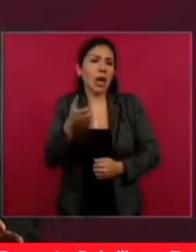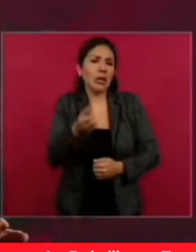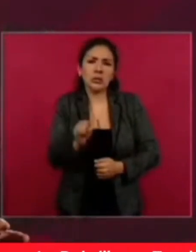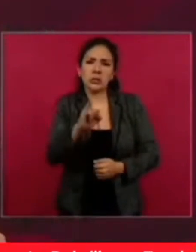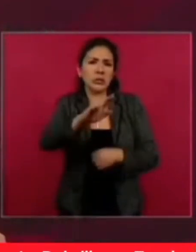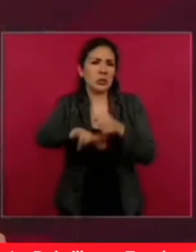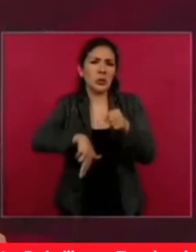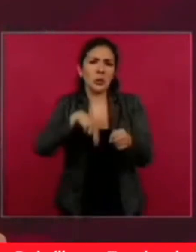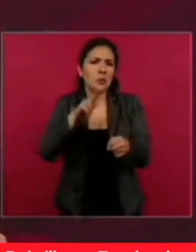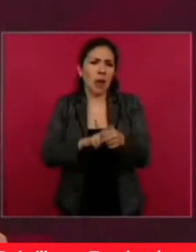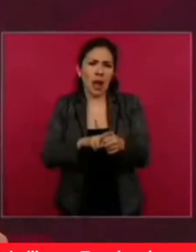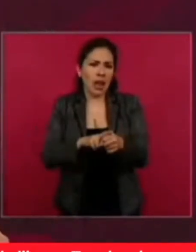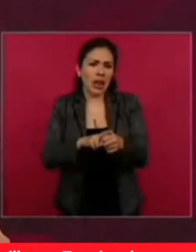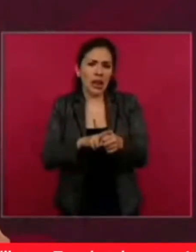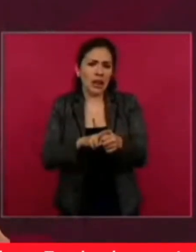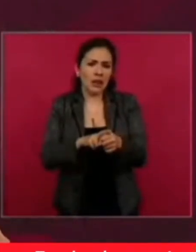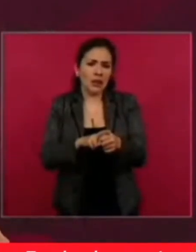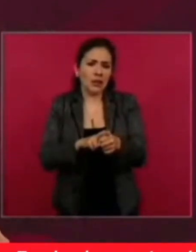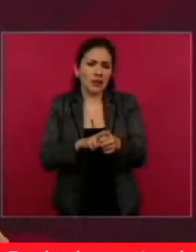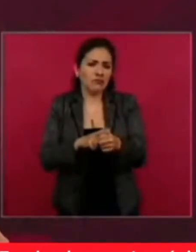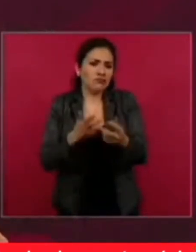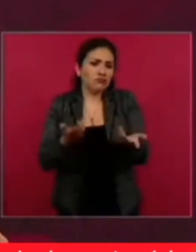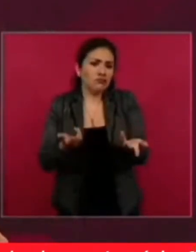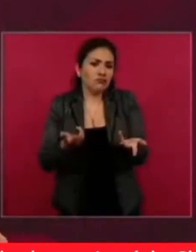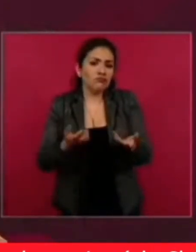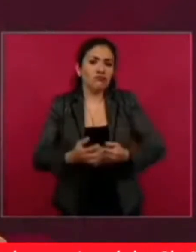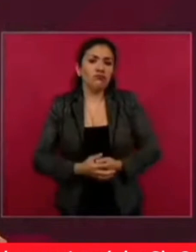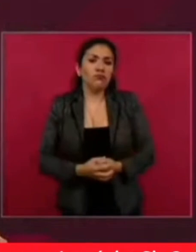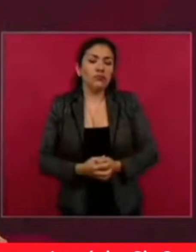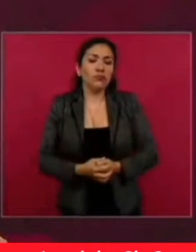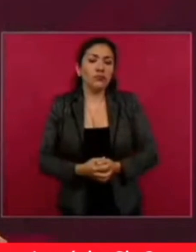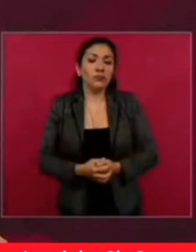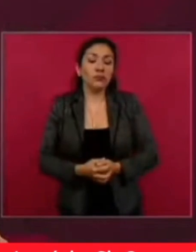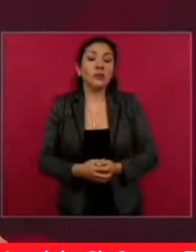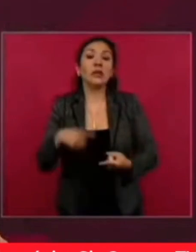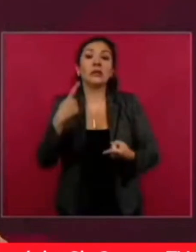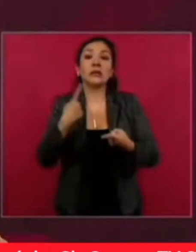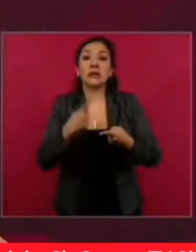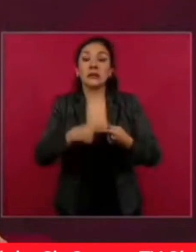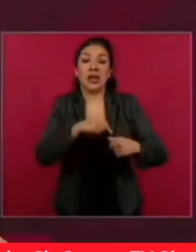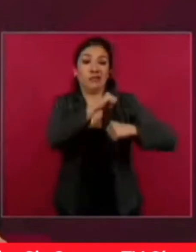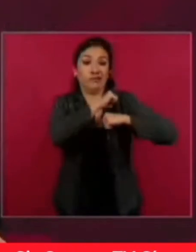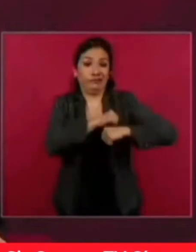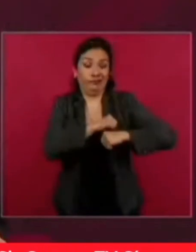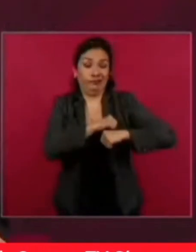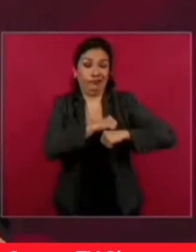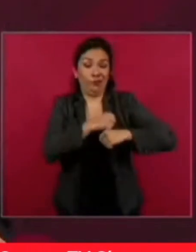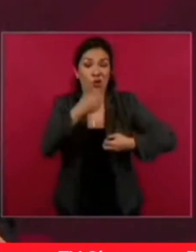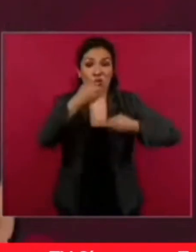natural de que los ministros de la Corte